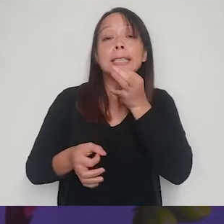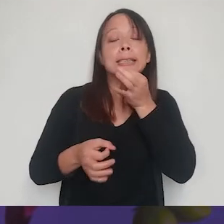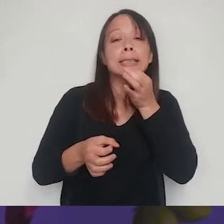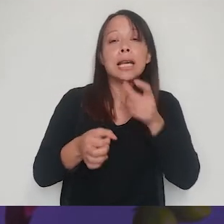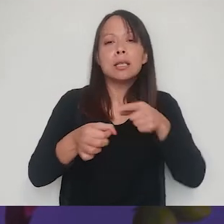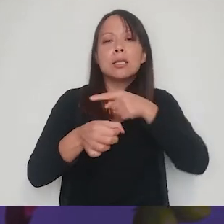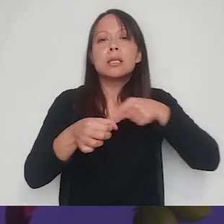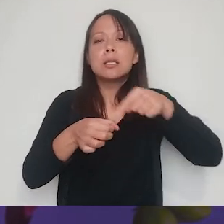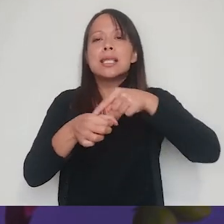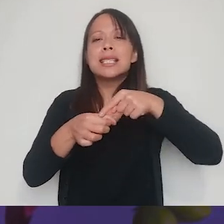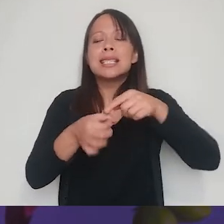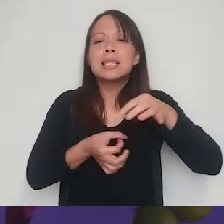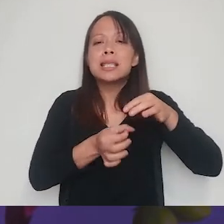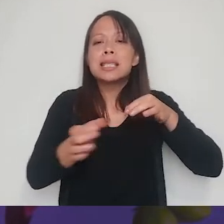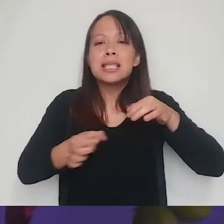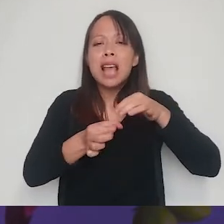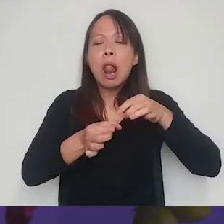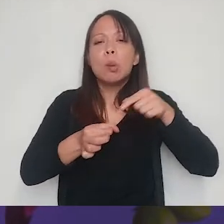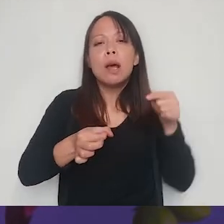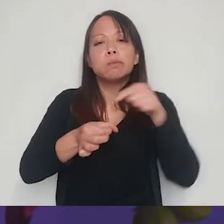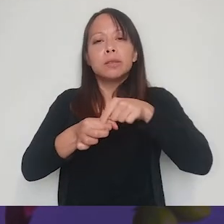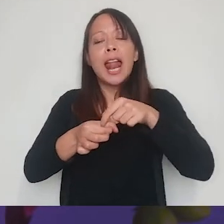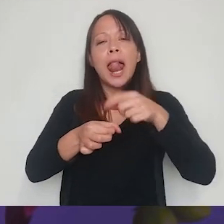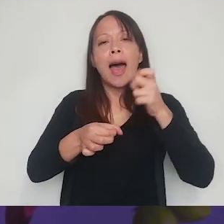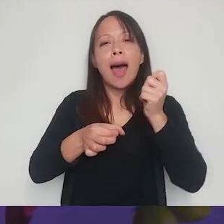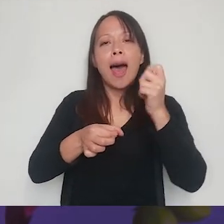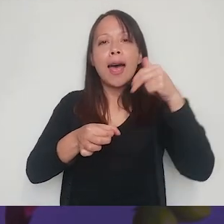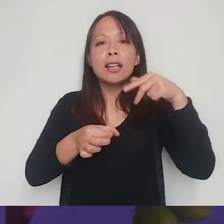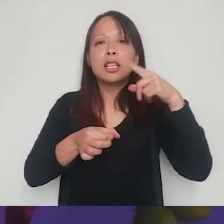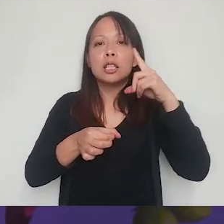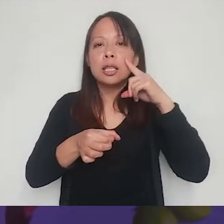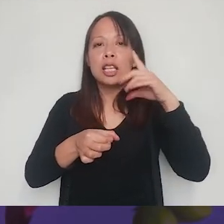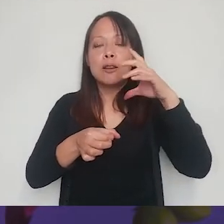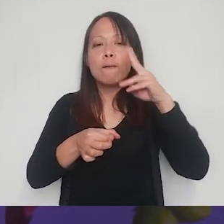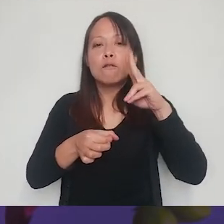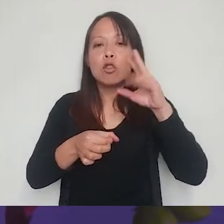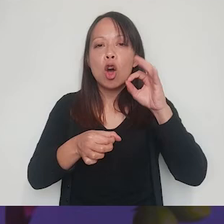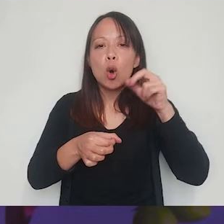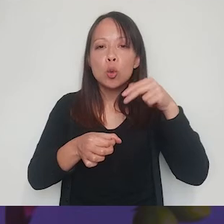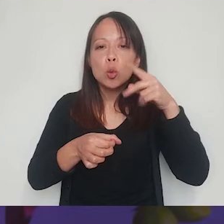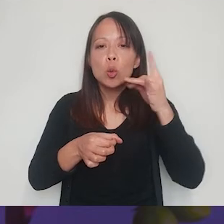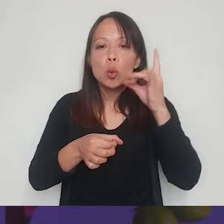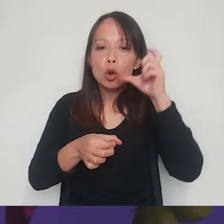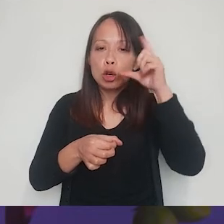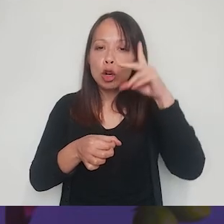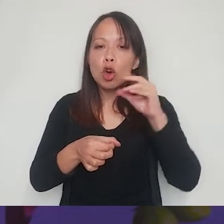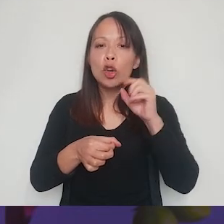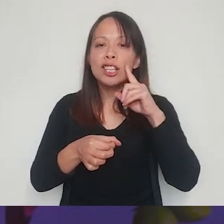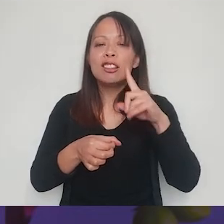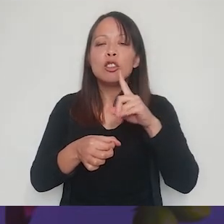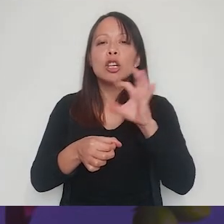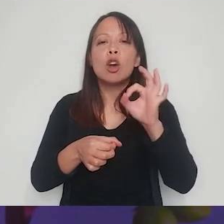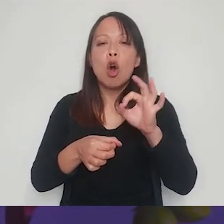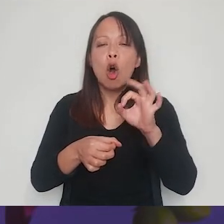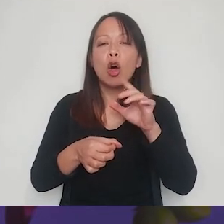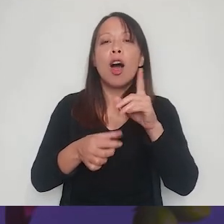ayuda en células en cultivo al papel de Spinraza, al papel del oligonucleótido antisentido que había diseñado Adrian